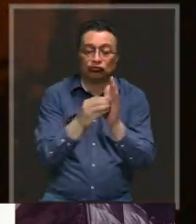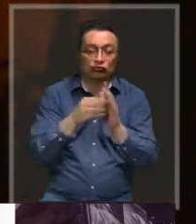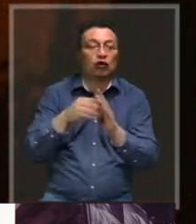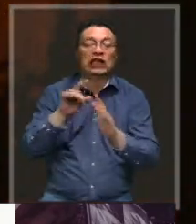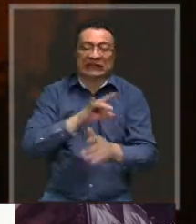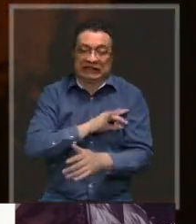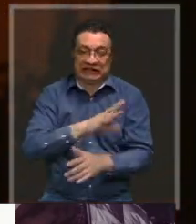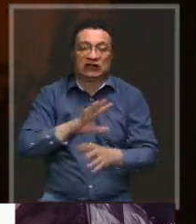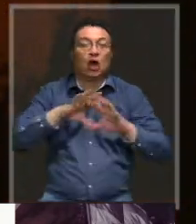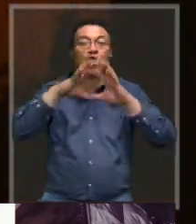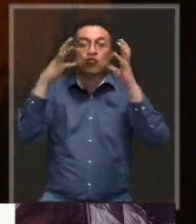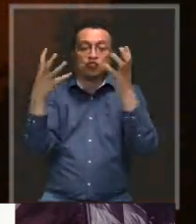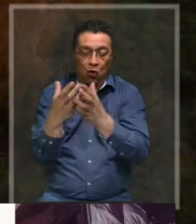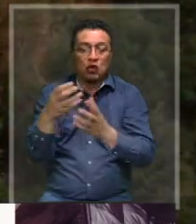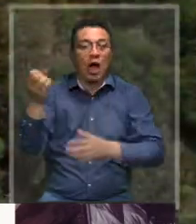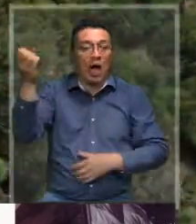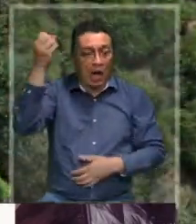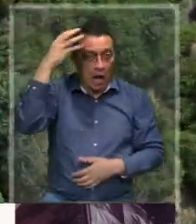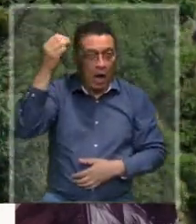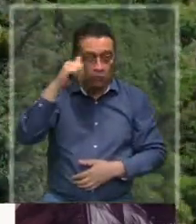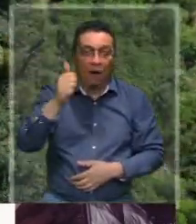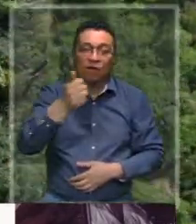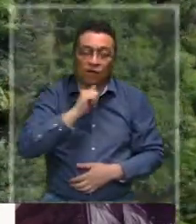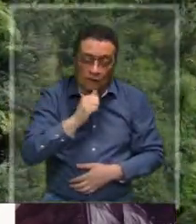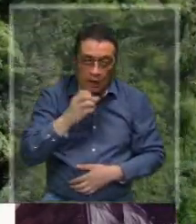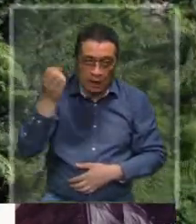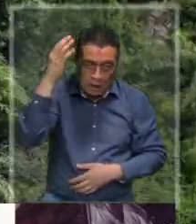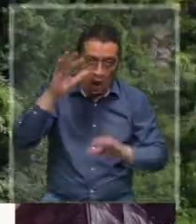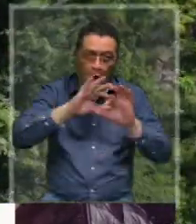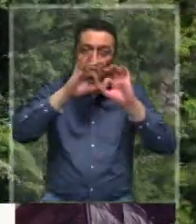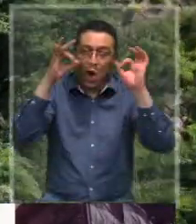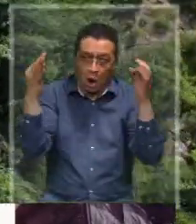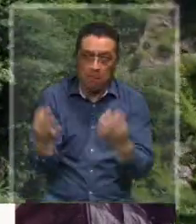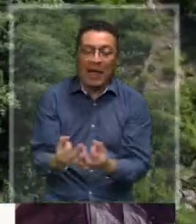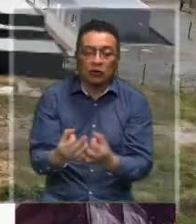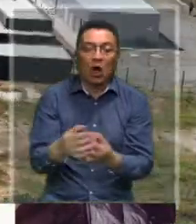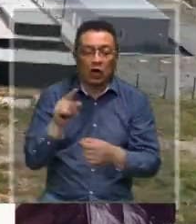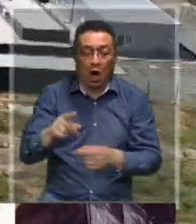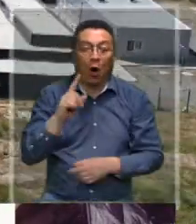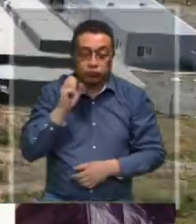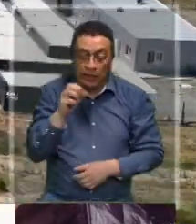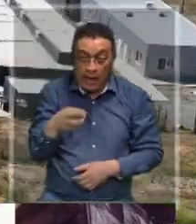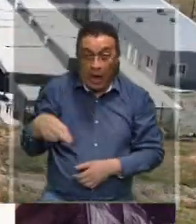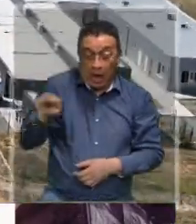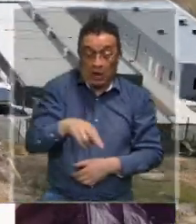que dejó lecciones que aún no aprendemos en su totalidad y que está más presente que nunca,